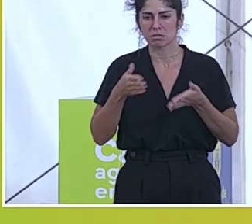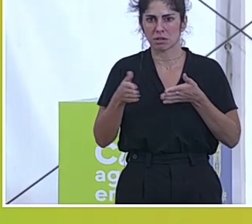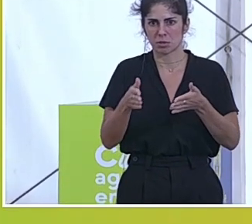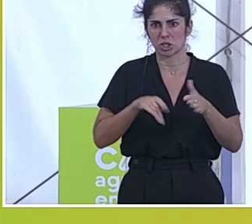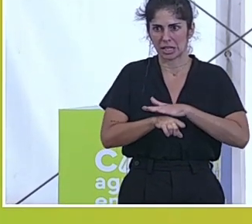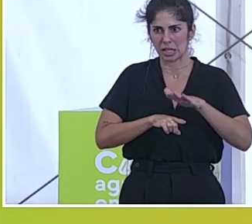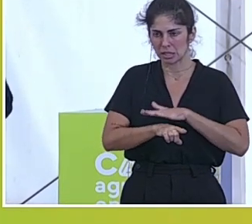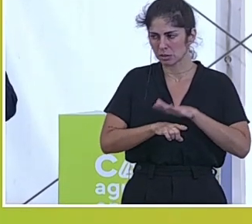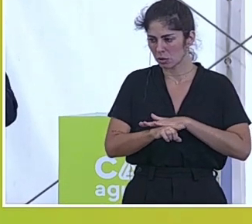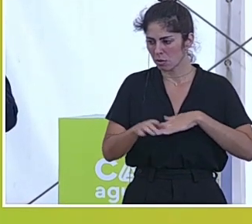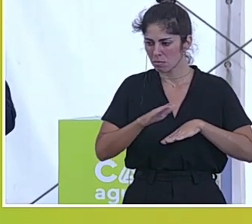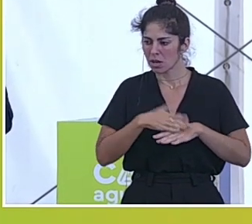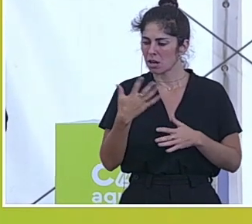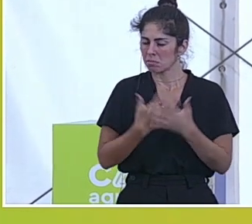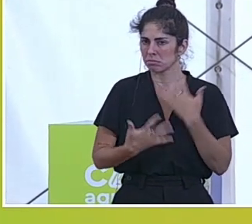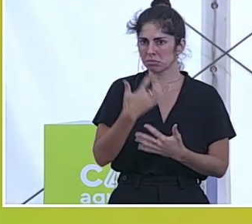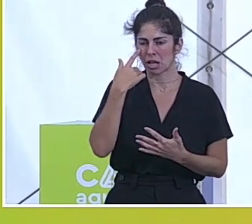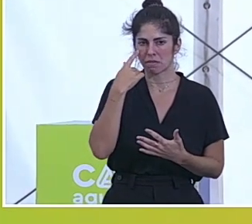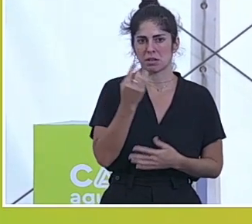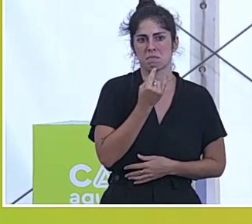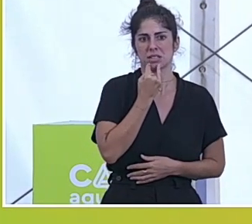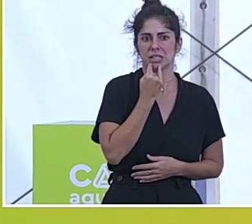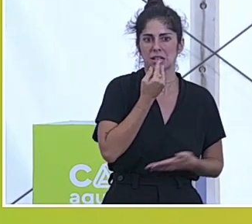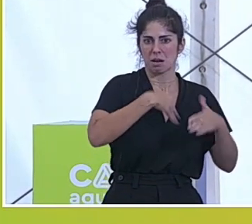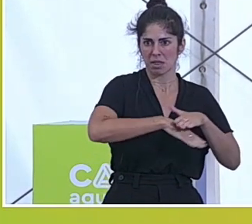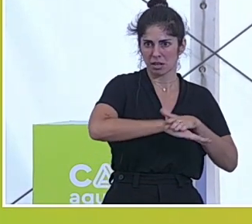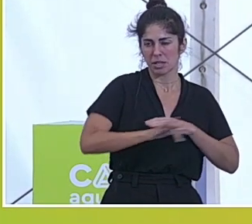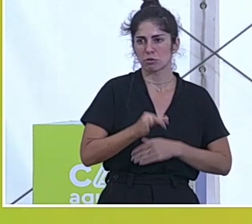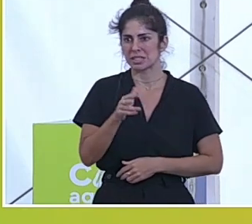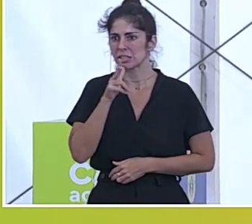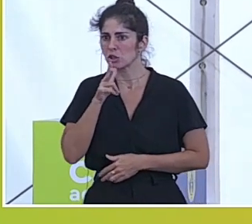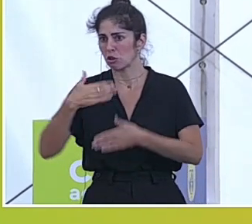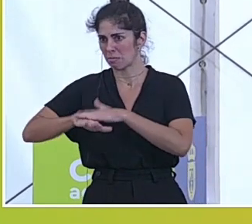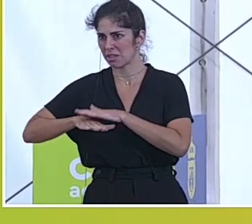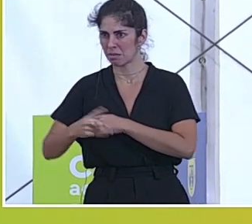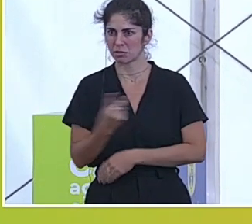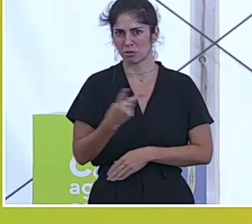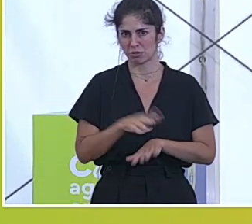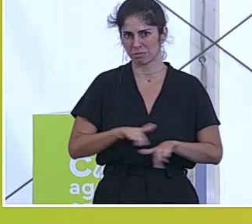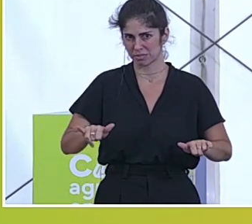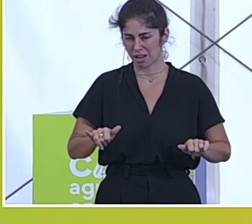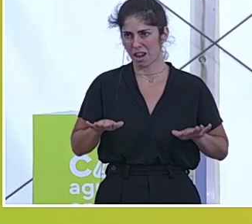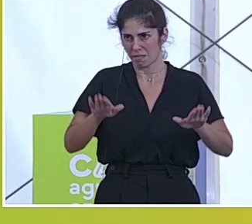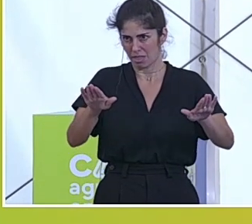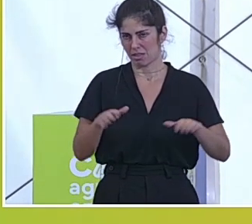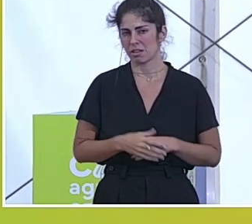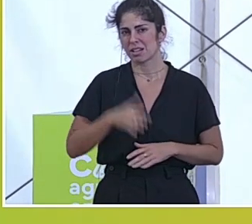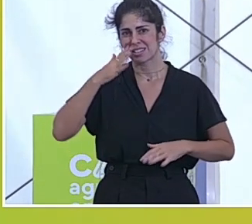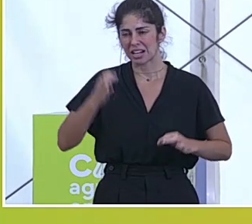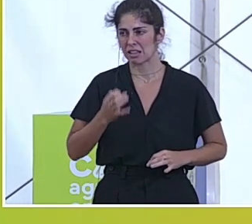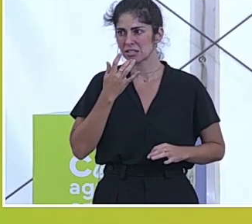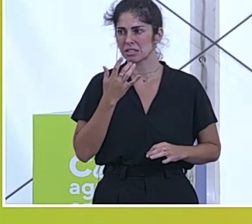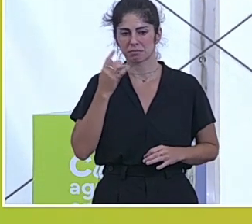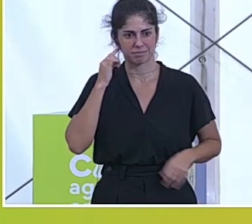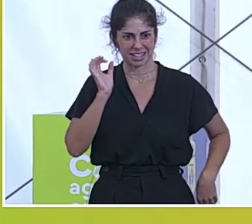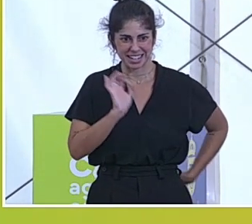permita coordinar el almacenamiento de la batería con el almacenamiento de hidrógeno. La realidad es que cuando te proveen una batería, ellos o